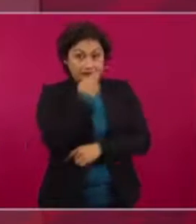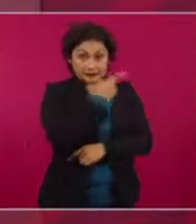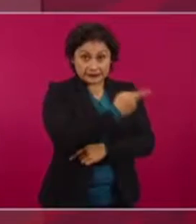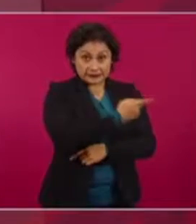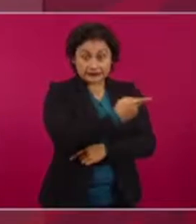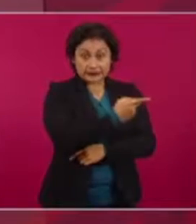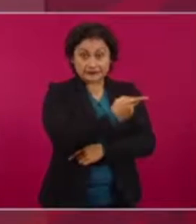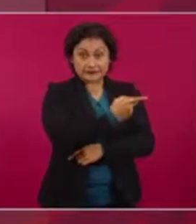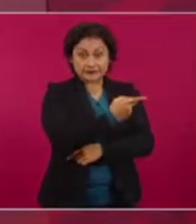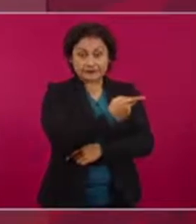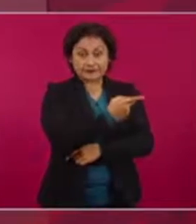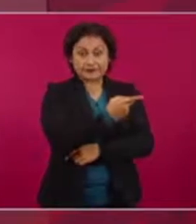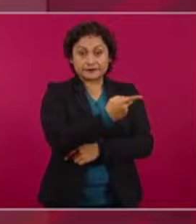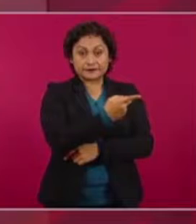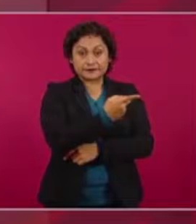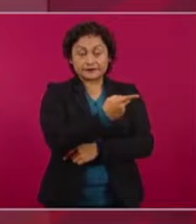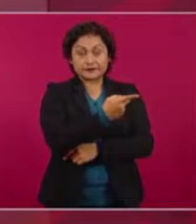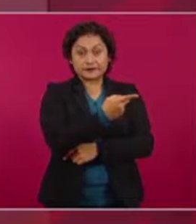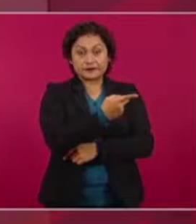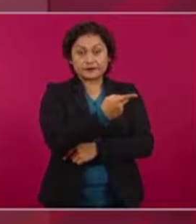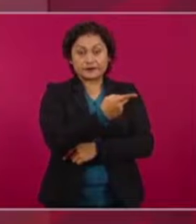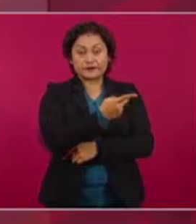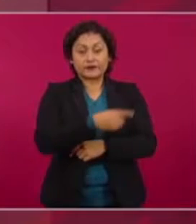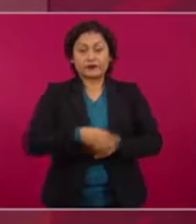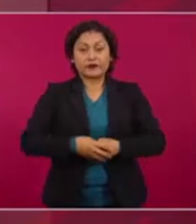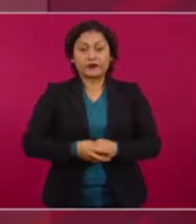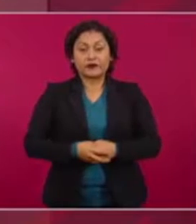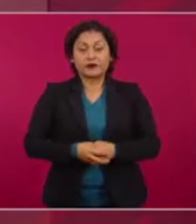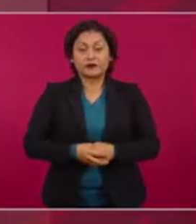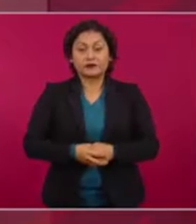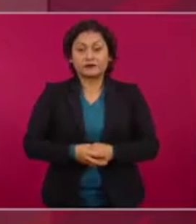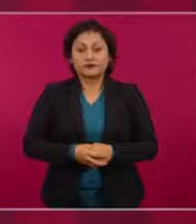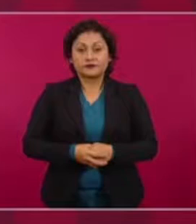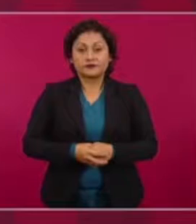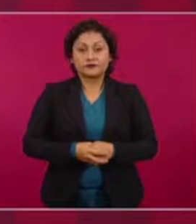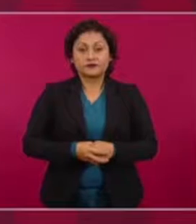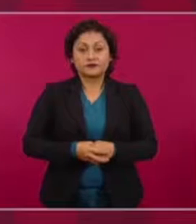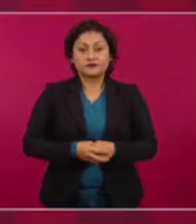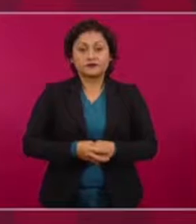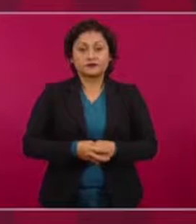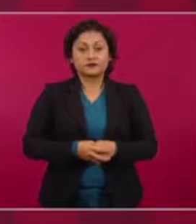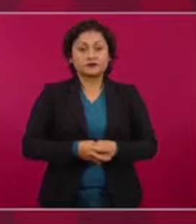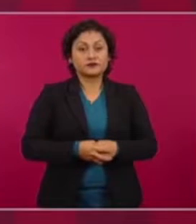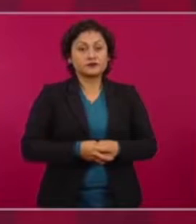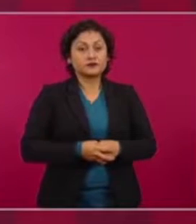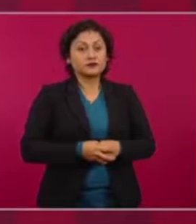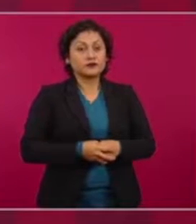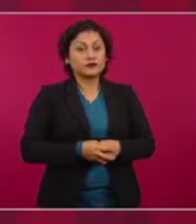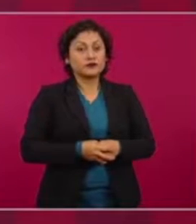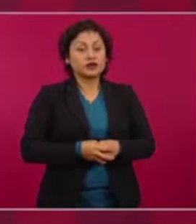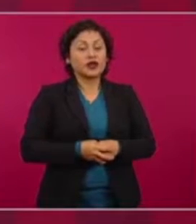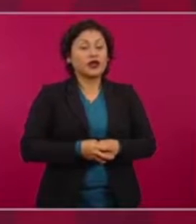de manera grosera de que su esposo se había metido